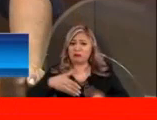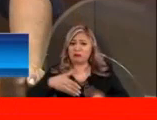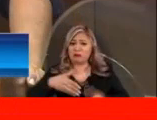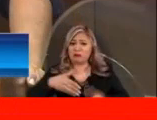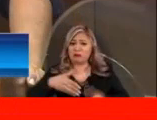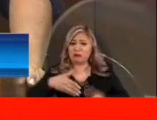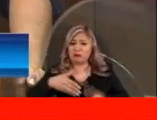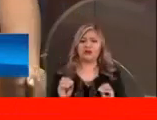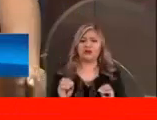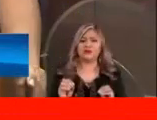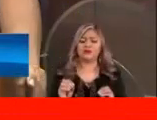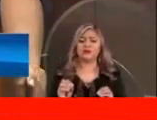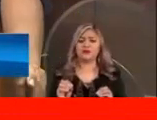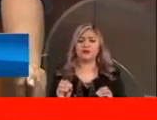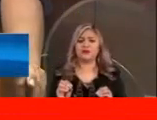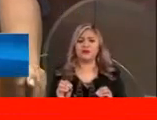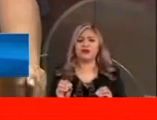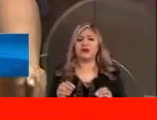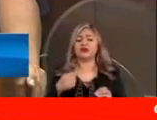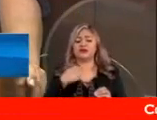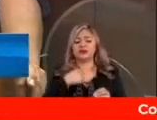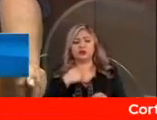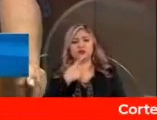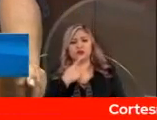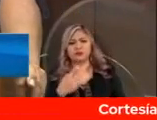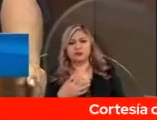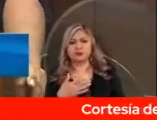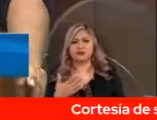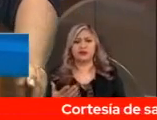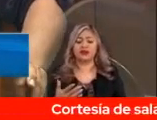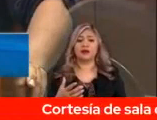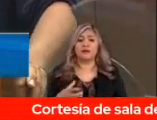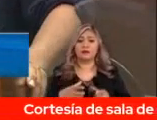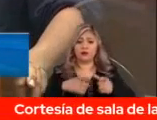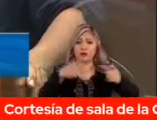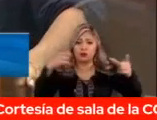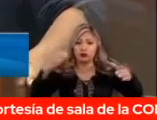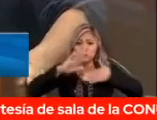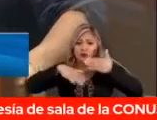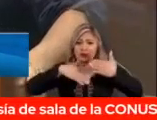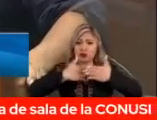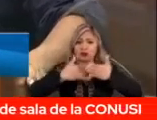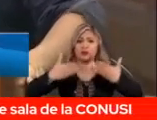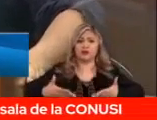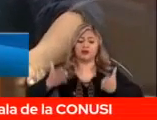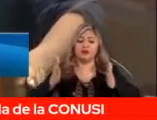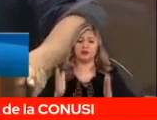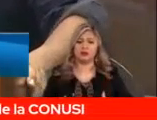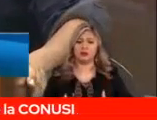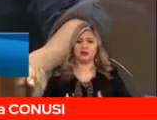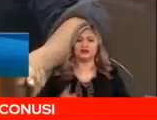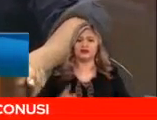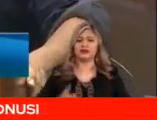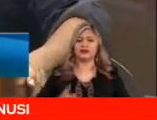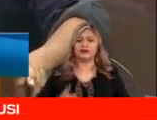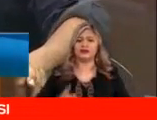los dueños del país, me estoy refiriendo a la mayoría del pueblo panameño. Es necesario